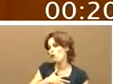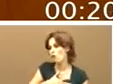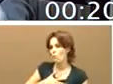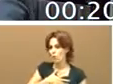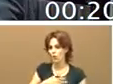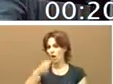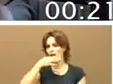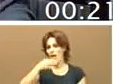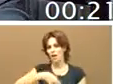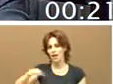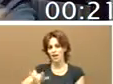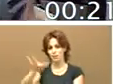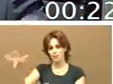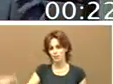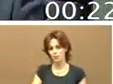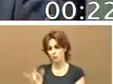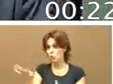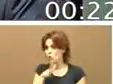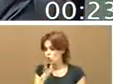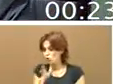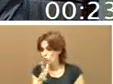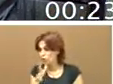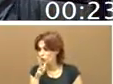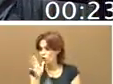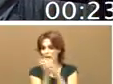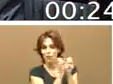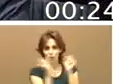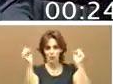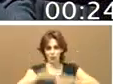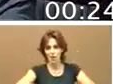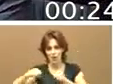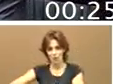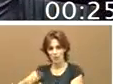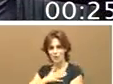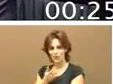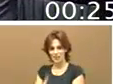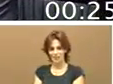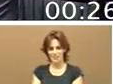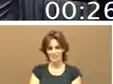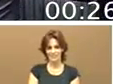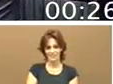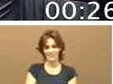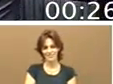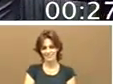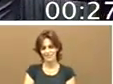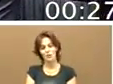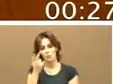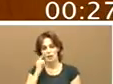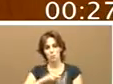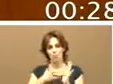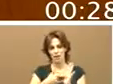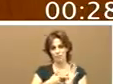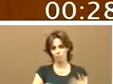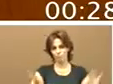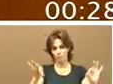las falacias y en la demagogia y por eso no quieren consensuar nada mire el plan de choque se